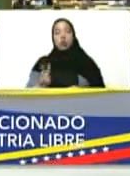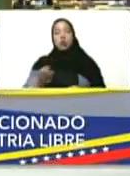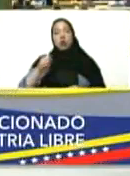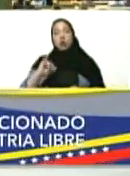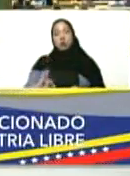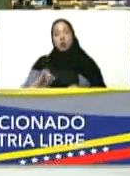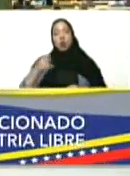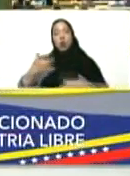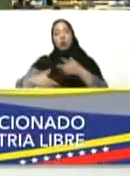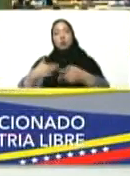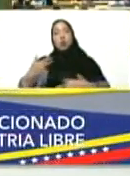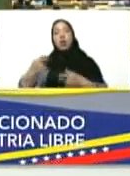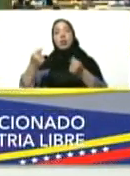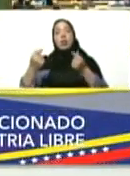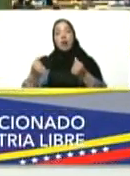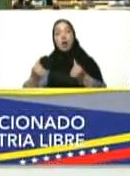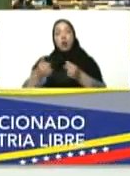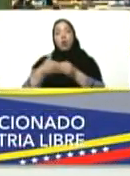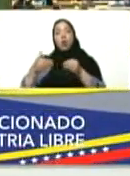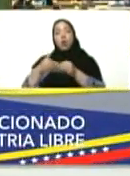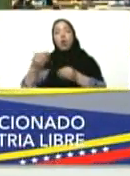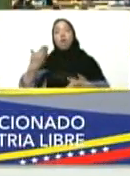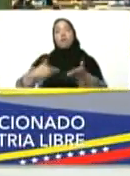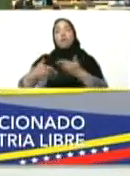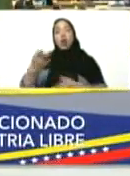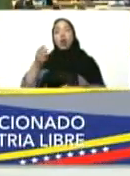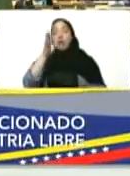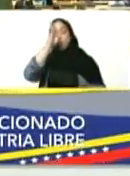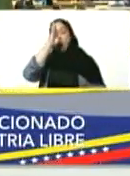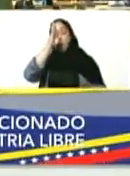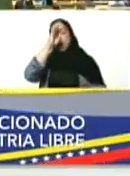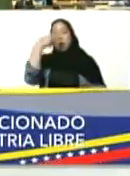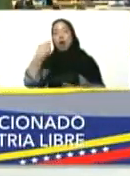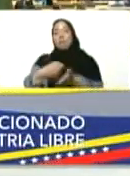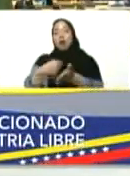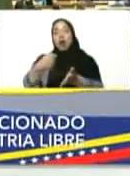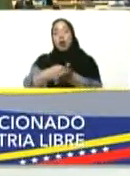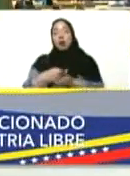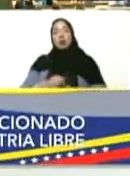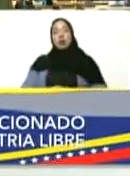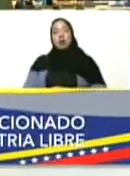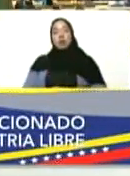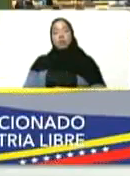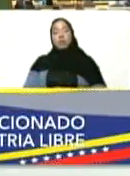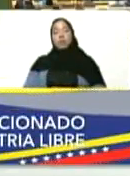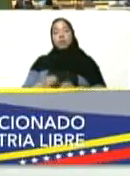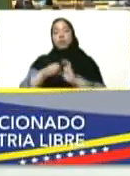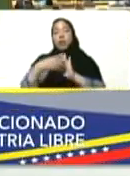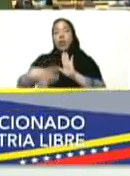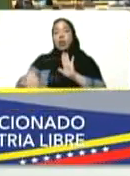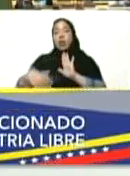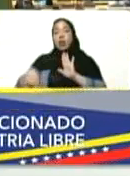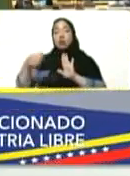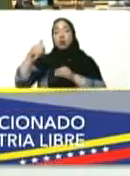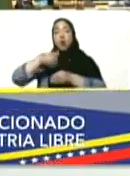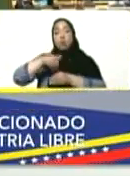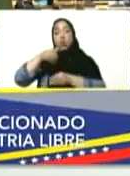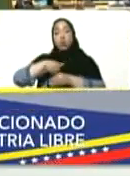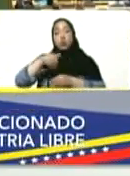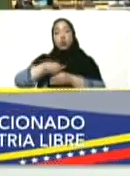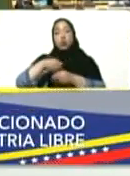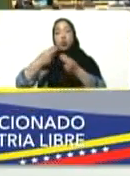teniendo el recurso, el dinero, pueda tener la cuenta bancaria para pagar y tener el derecho al voto allá en la ONU.